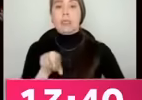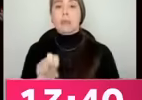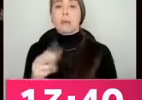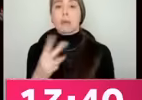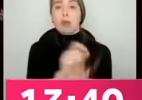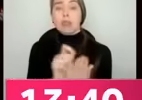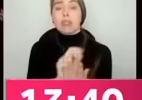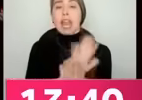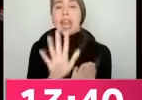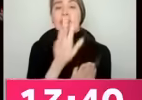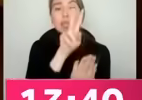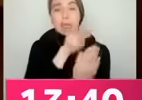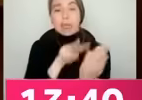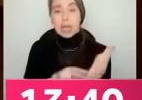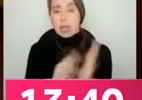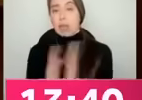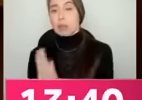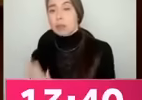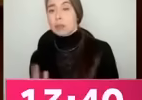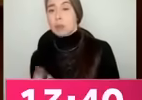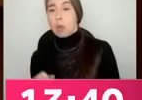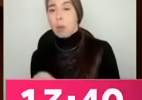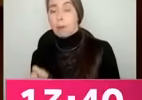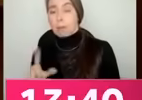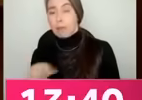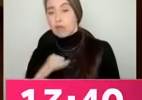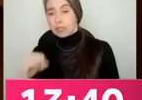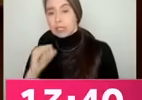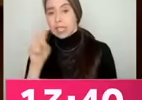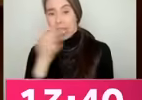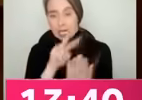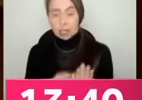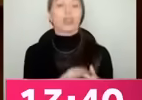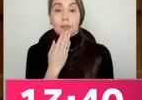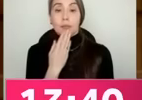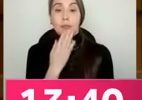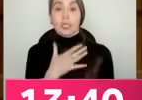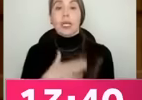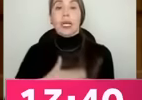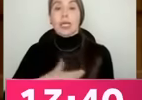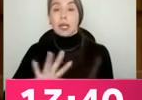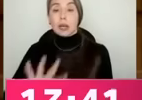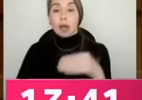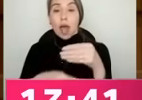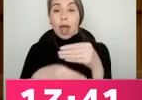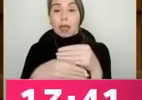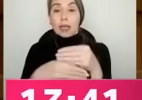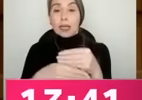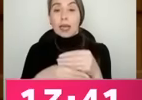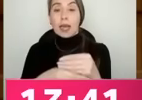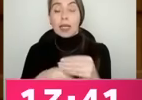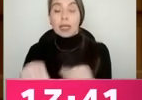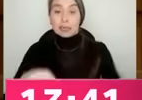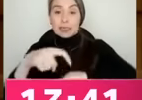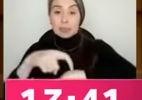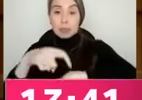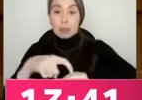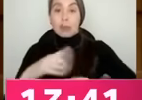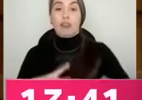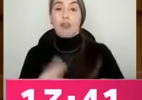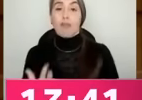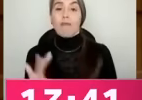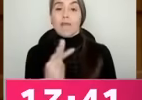firma de la jefa de bancada del Partido Social Cristiano. Y es ahí entonces donde hoy por la mañana finalmente se